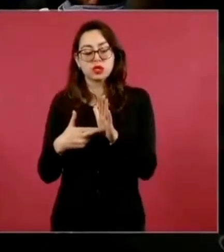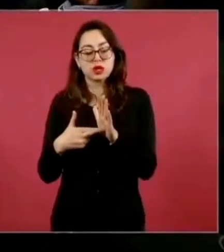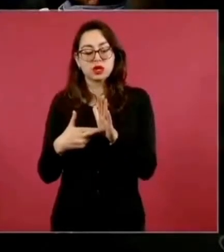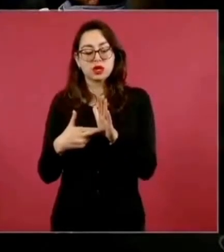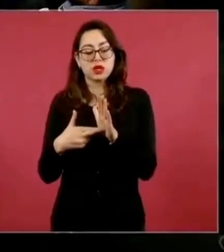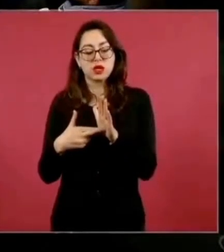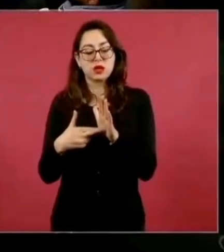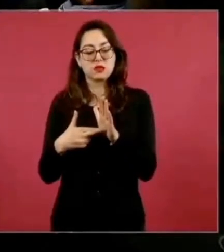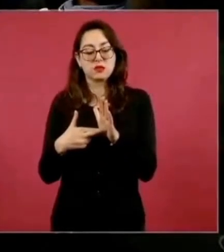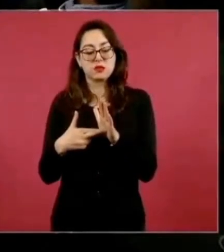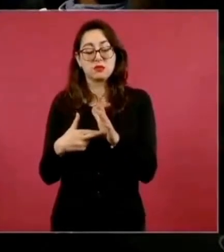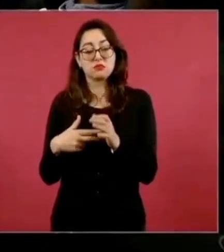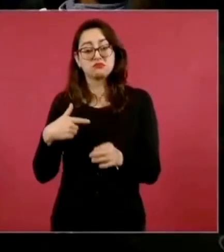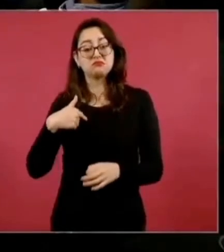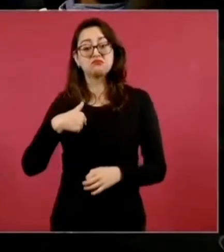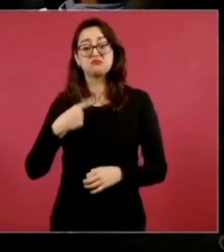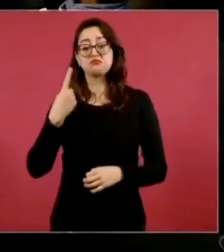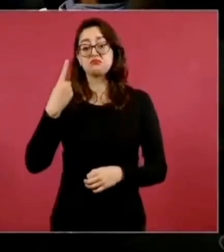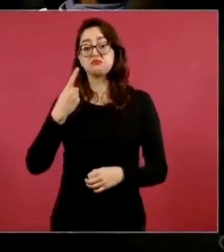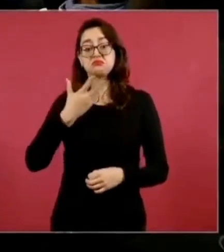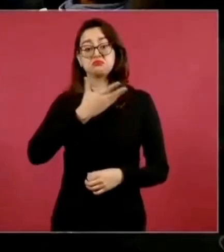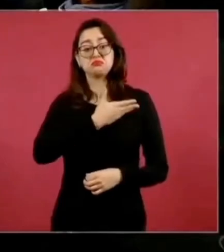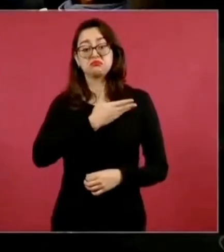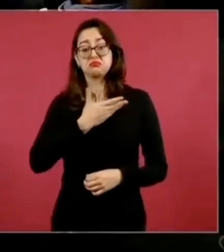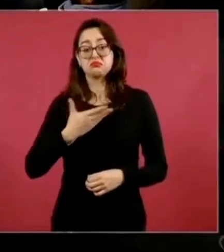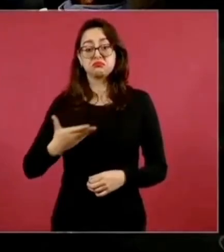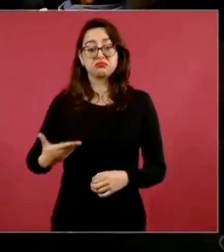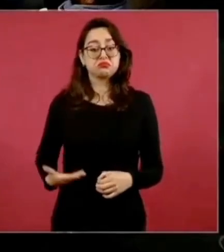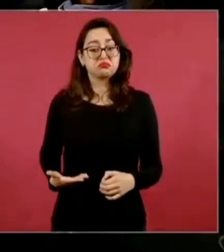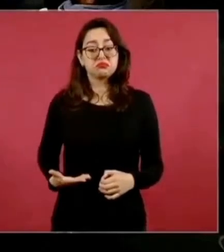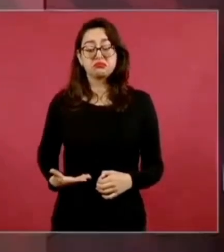que, como él es el presidente